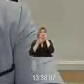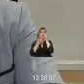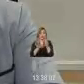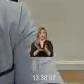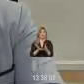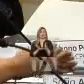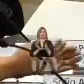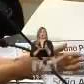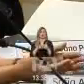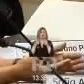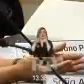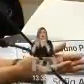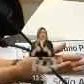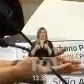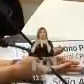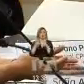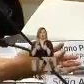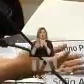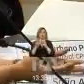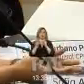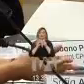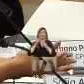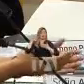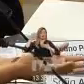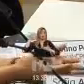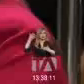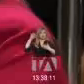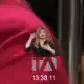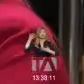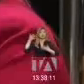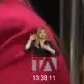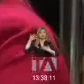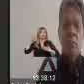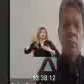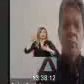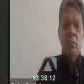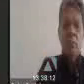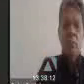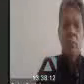ejemplo que los que postulen sólo sean de movimientos y partidos políticos nacionales